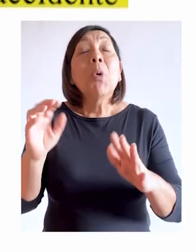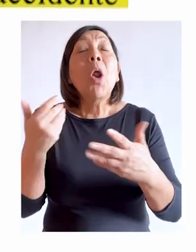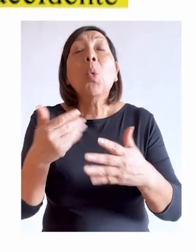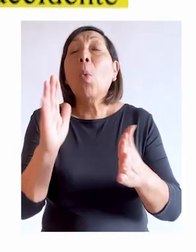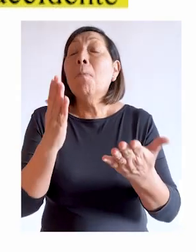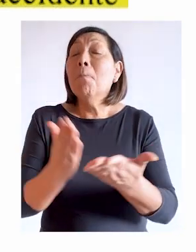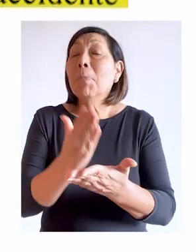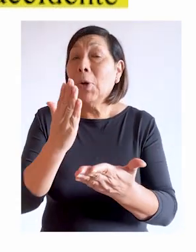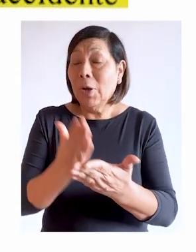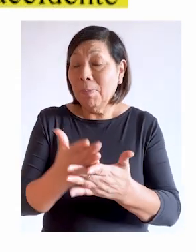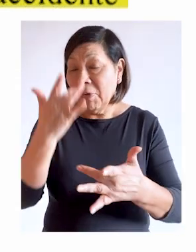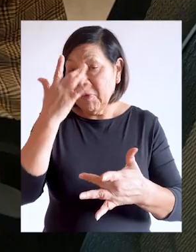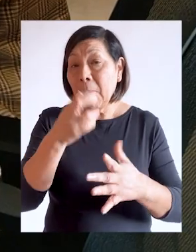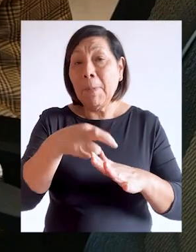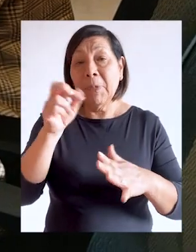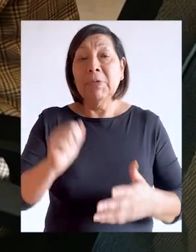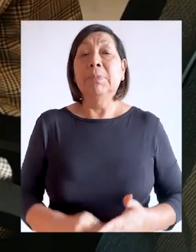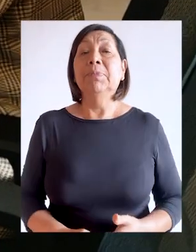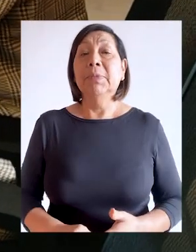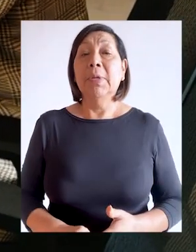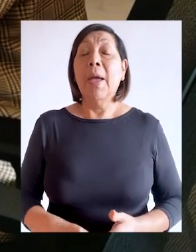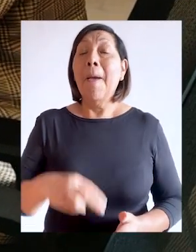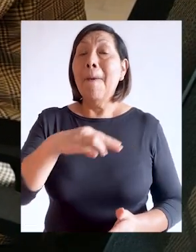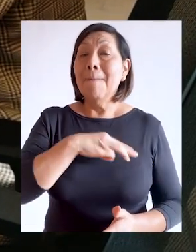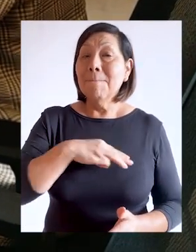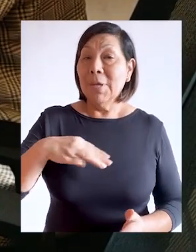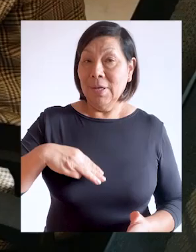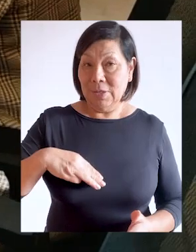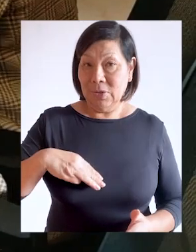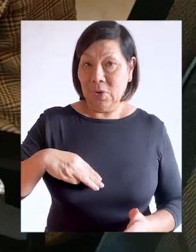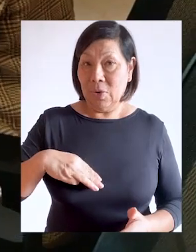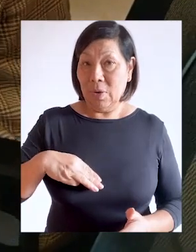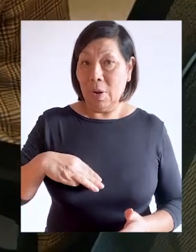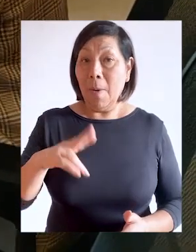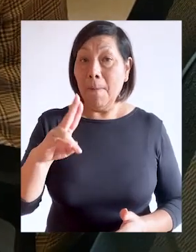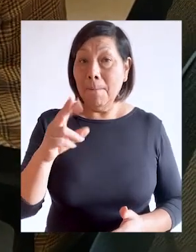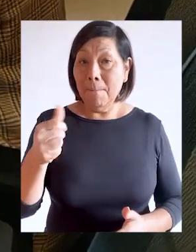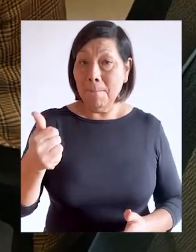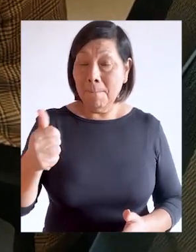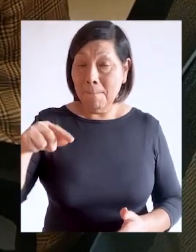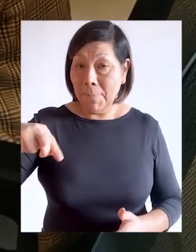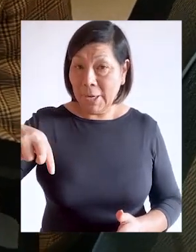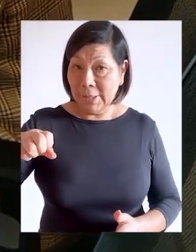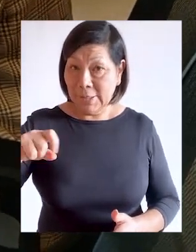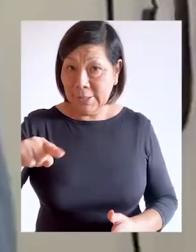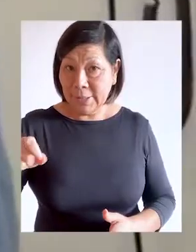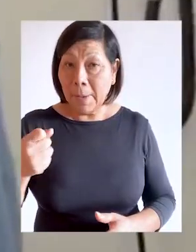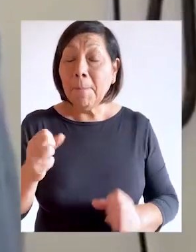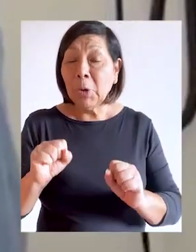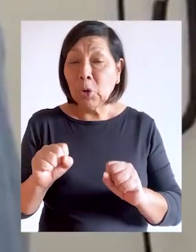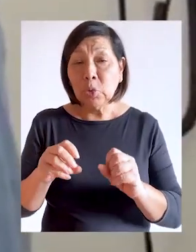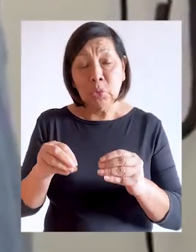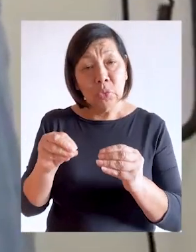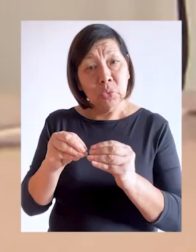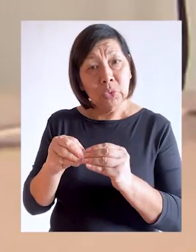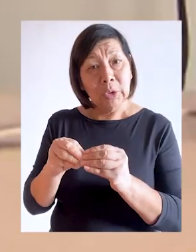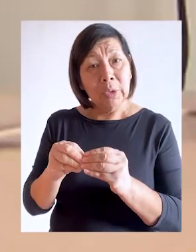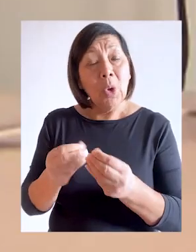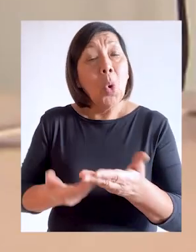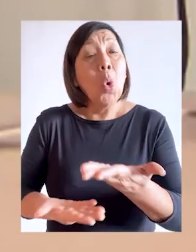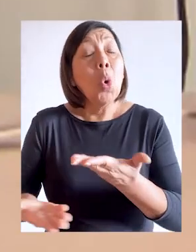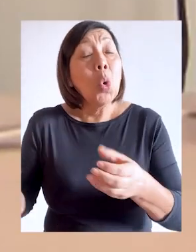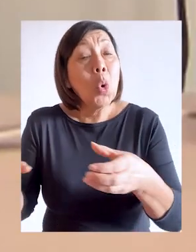y enfermedad profesional. El ministro Vázquez se comprometió a coordinar con los responsables para que se logre la implementación de las